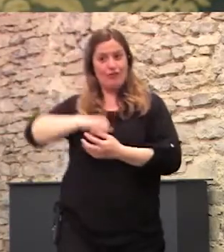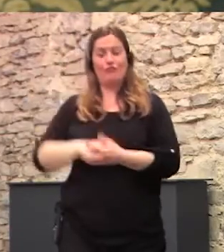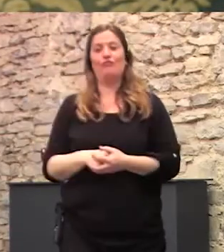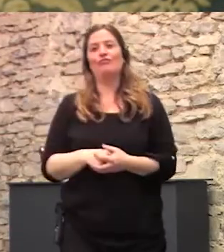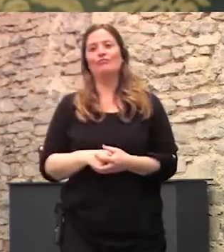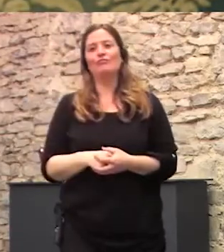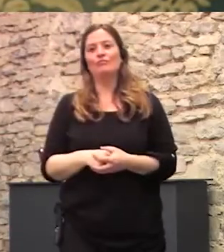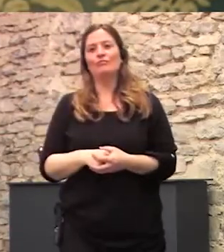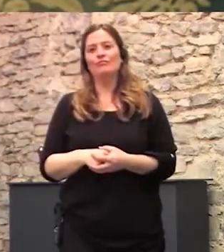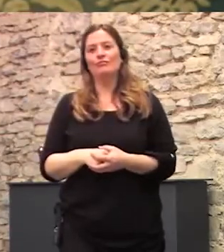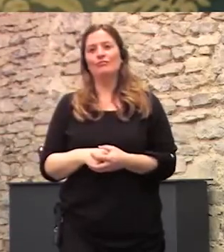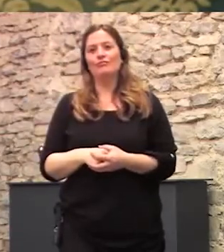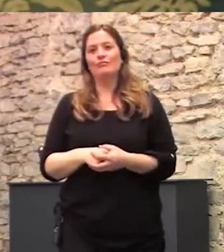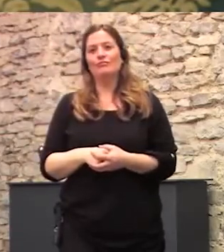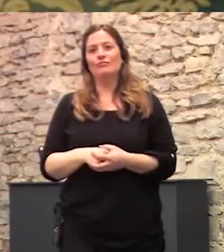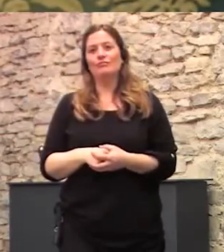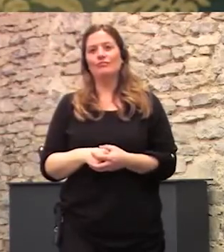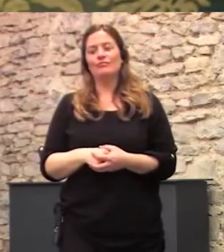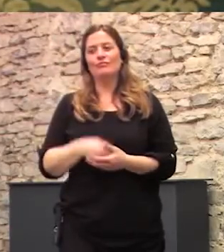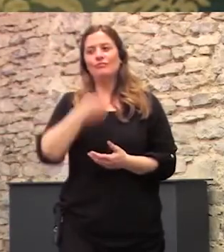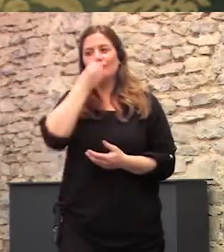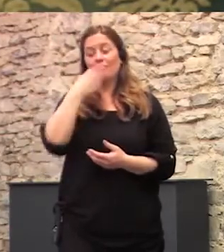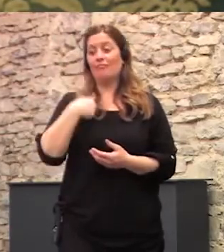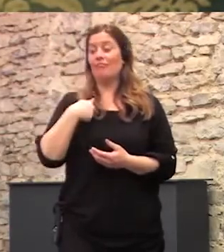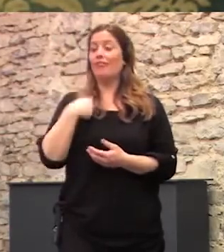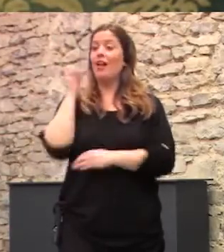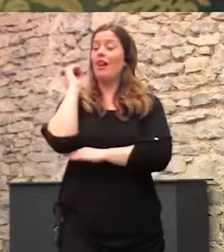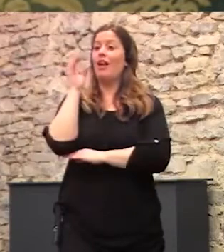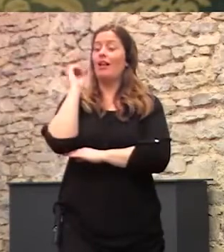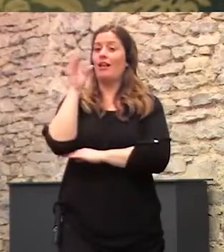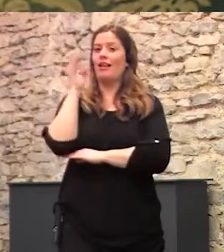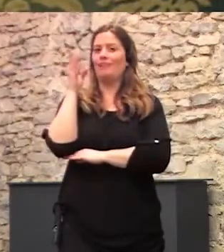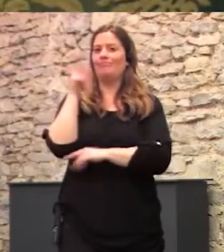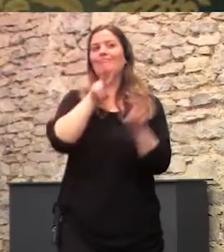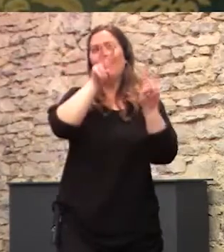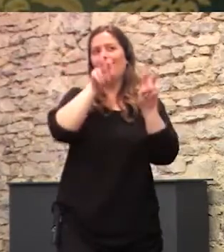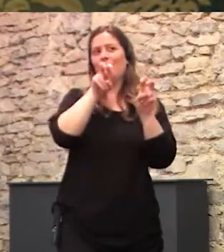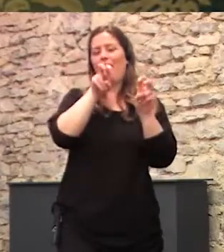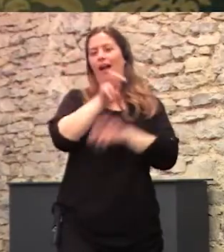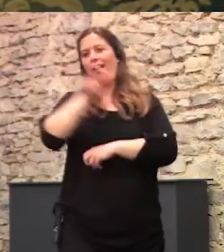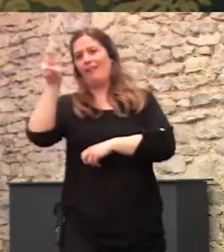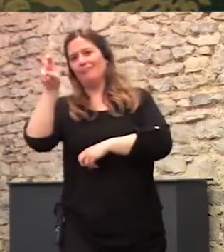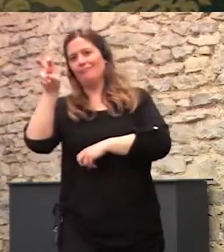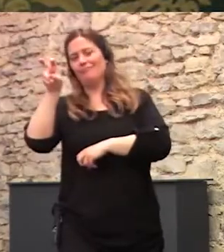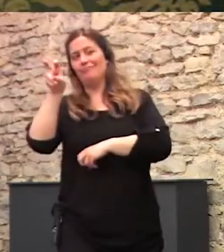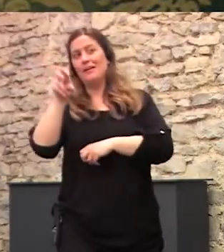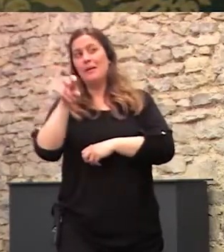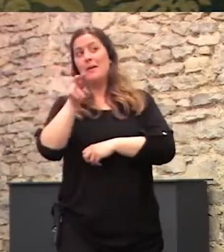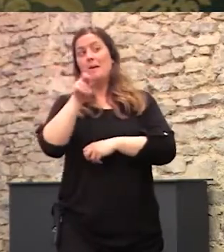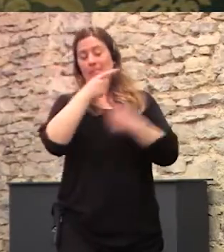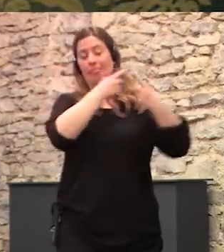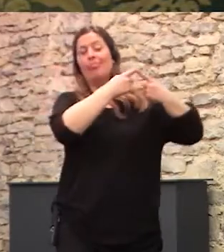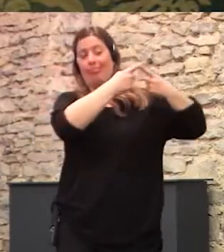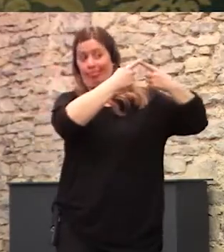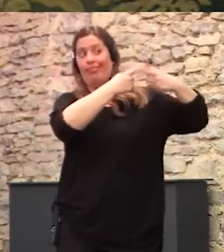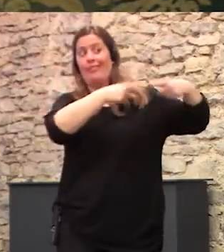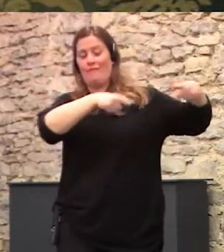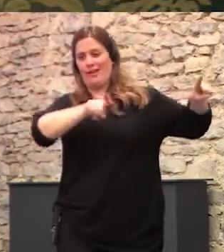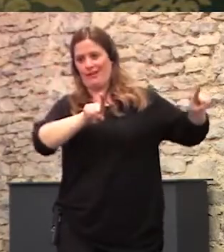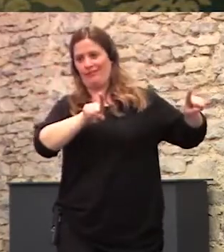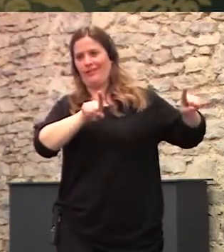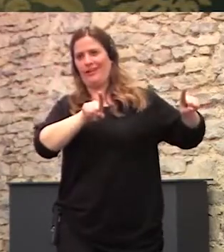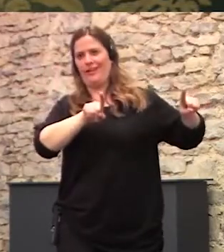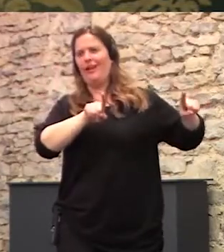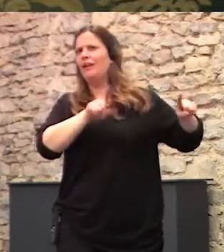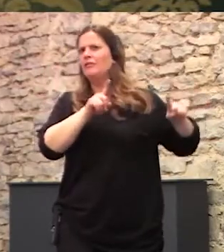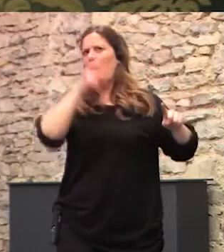Bien, mi ponencia va a ir de otra cosa, bastante diferente, no por las preocupaciones, sino